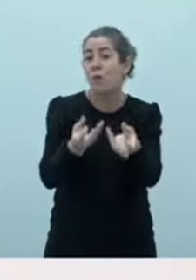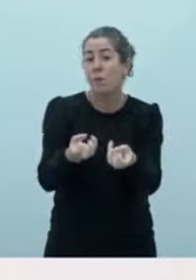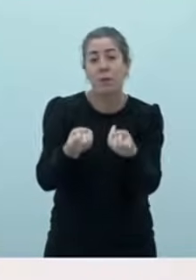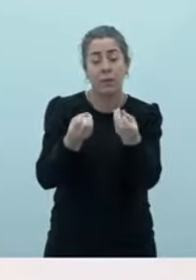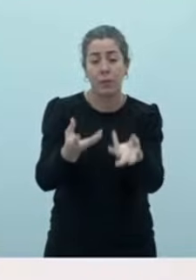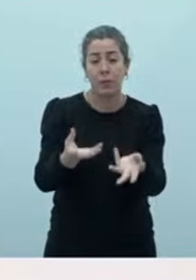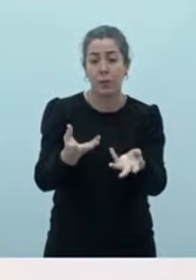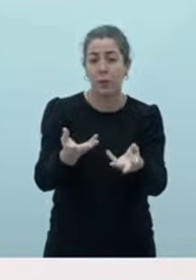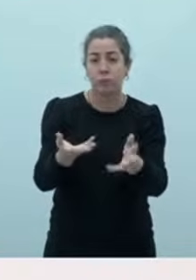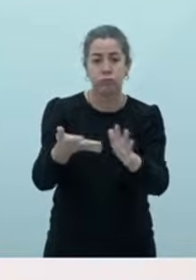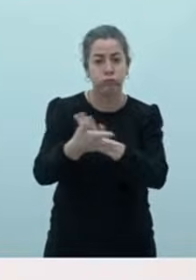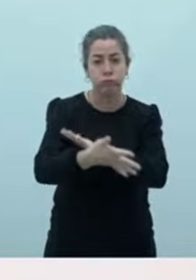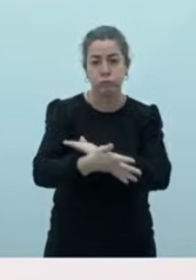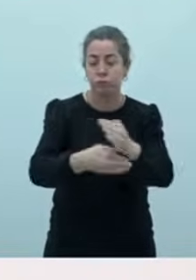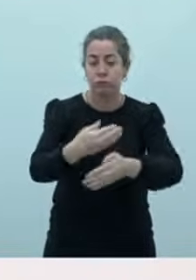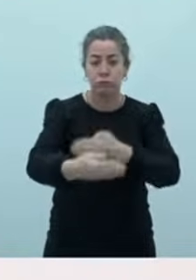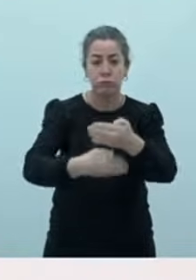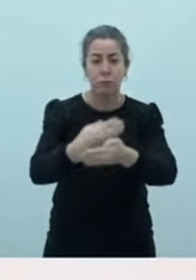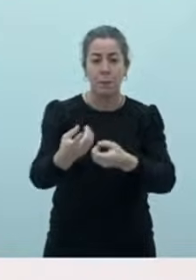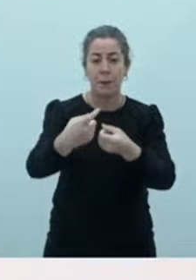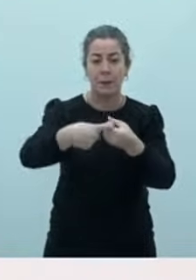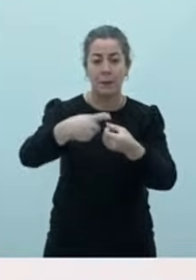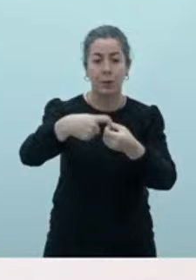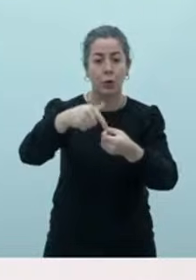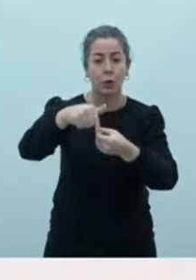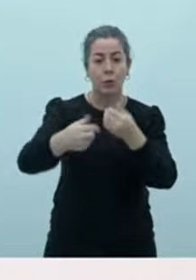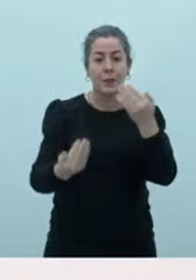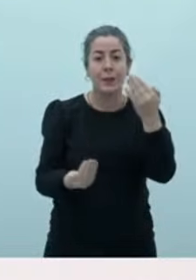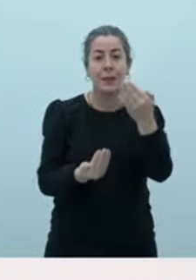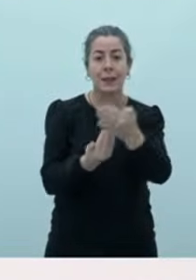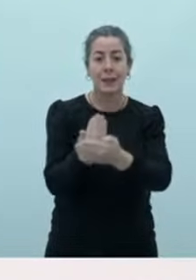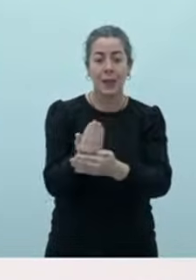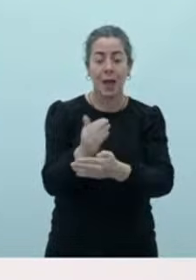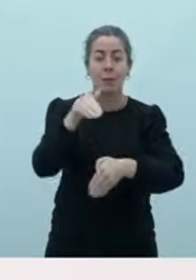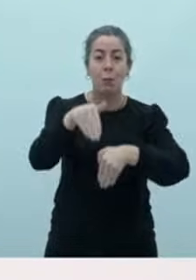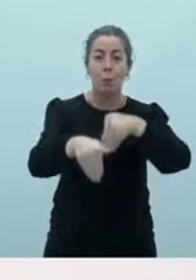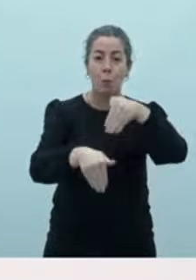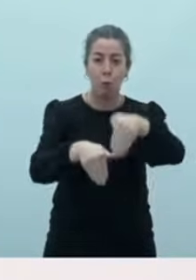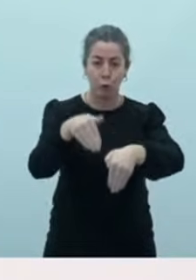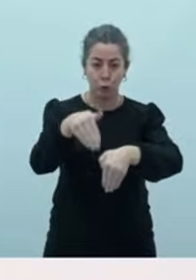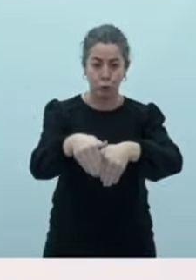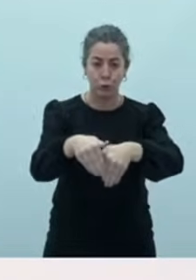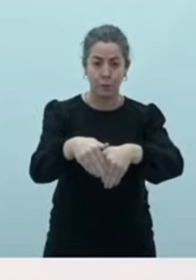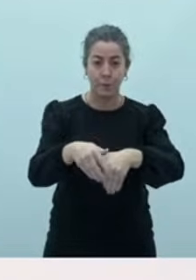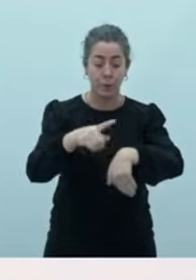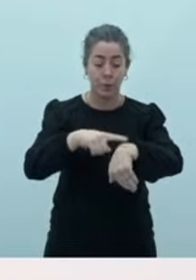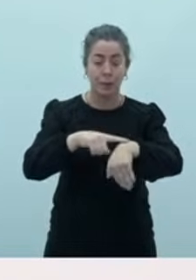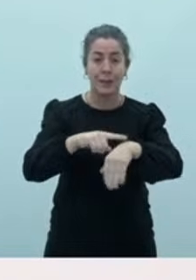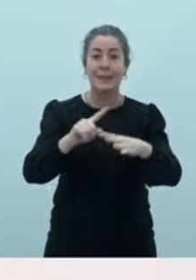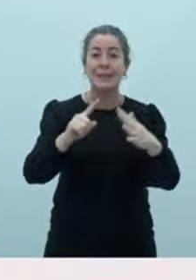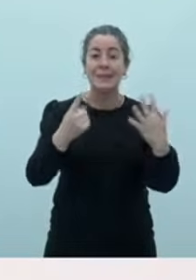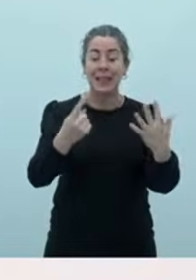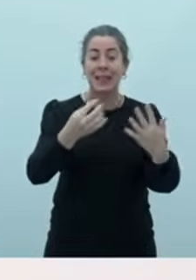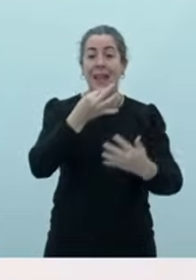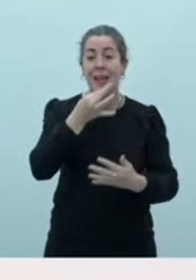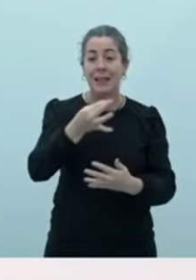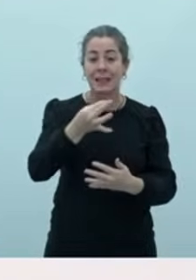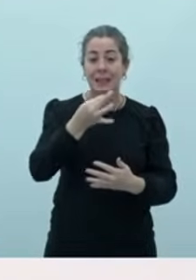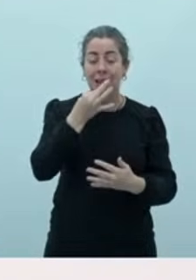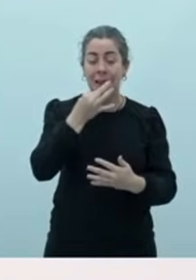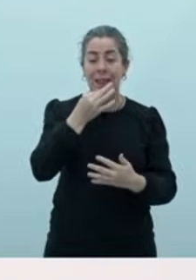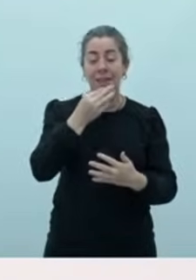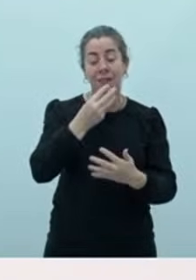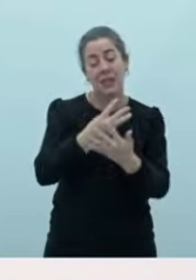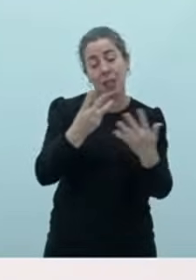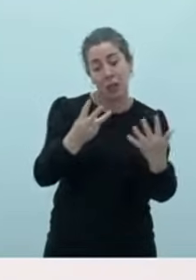información permanente de participación en esta jornada electoral y a las 6 horas, a las 6 de la tarde, a las